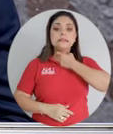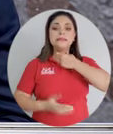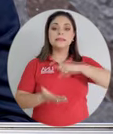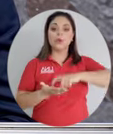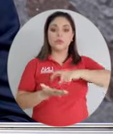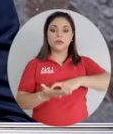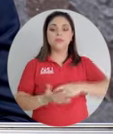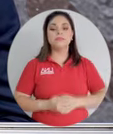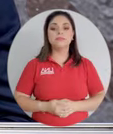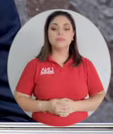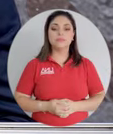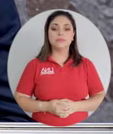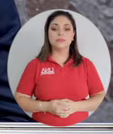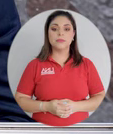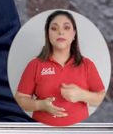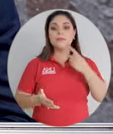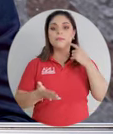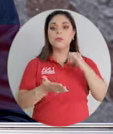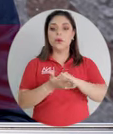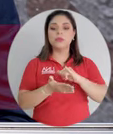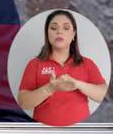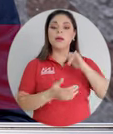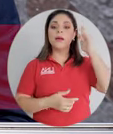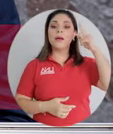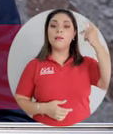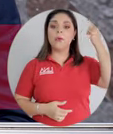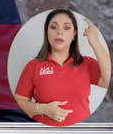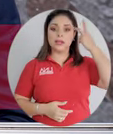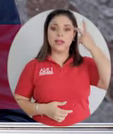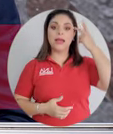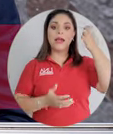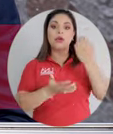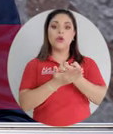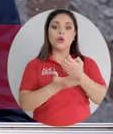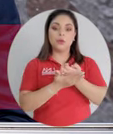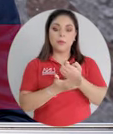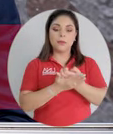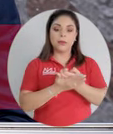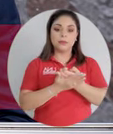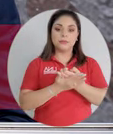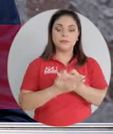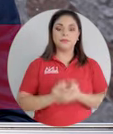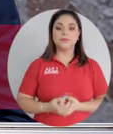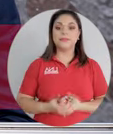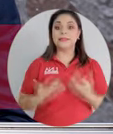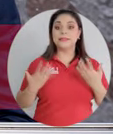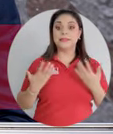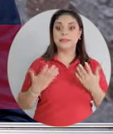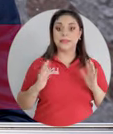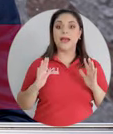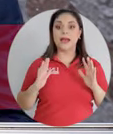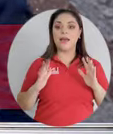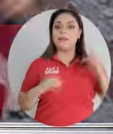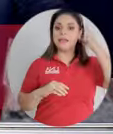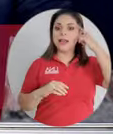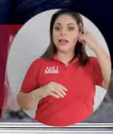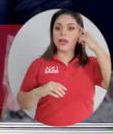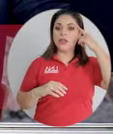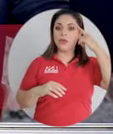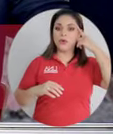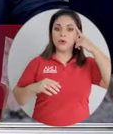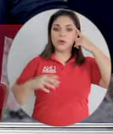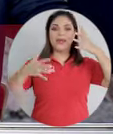endeudado, están endeudados. Situaciones difíciles. Y por eso es que la política económica, sobre todo